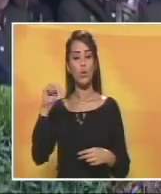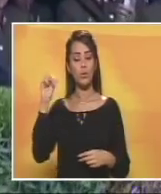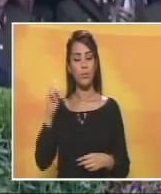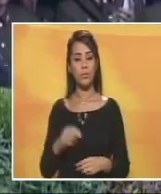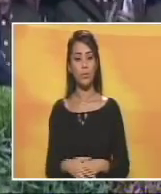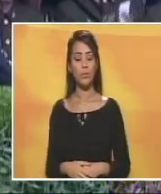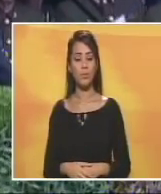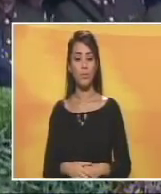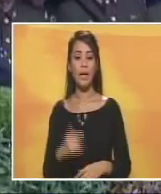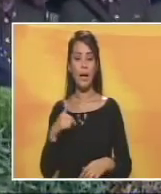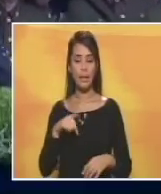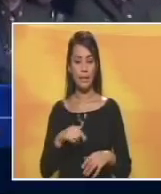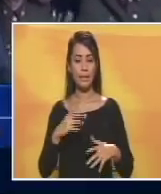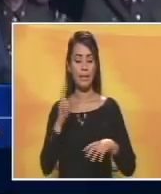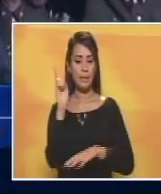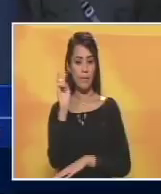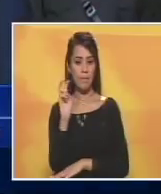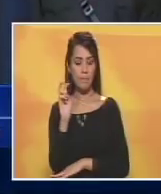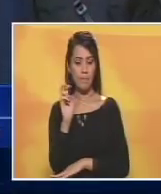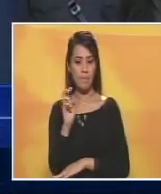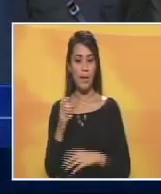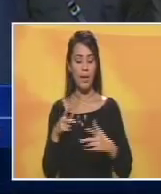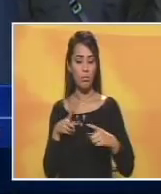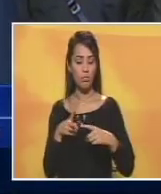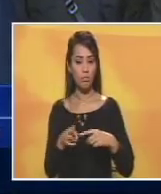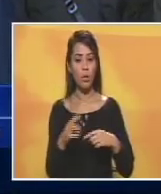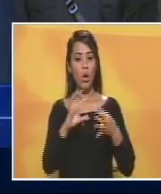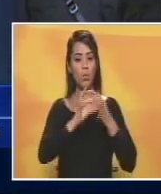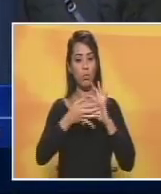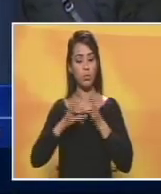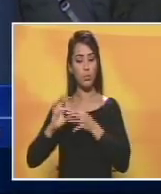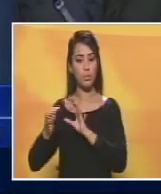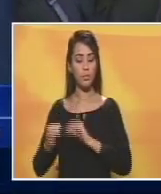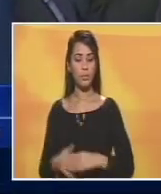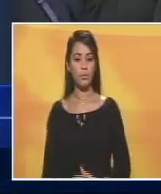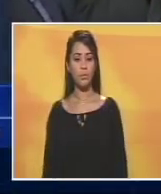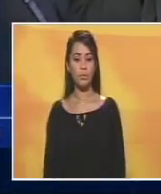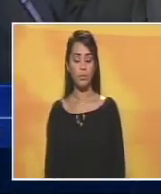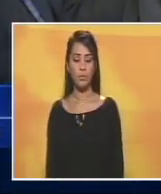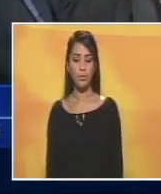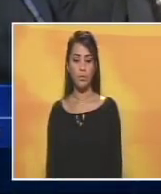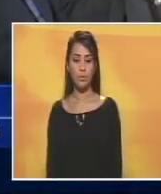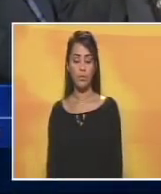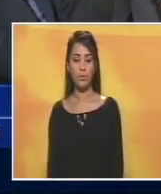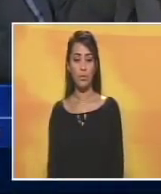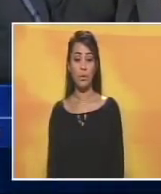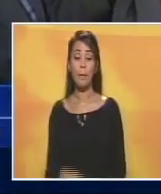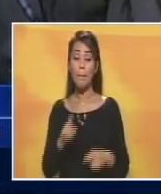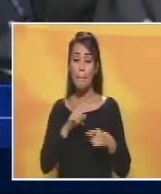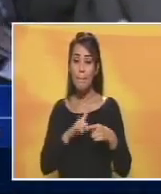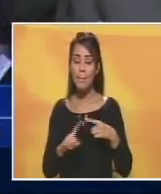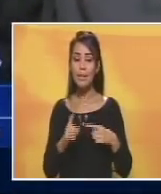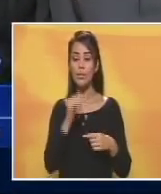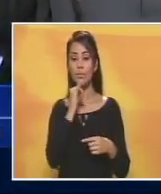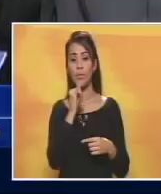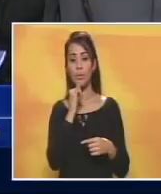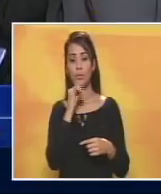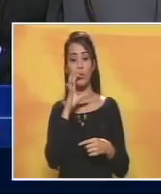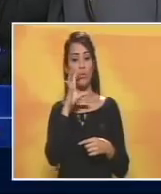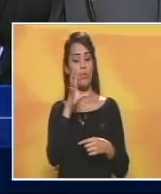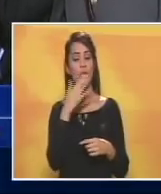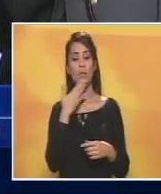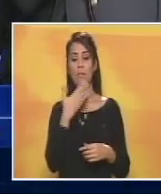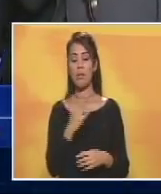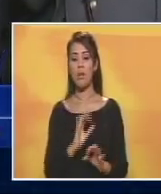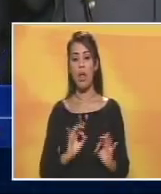que coincidirá este viernes en la inauguración de los Juegos de Invierno de Pyongyang. Sin embargo, aclaró que su nación no ha